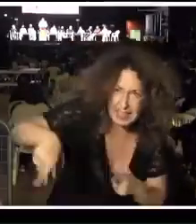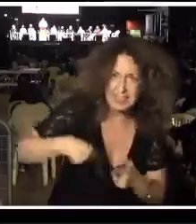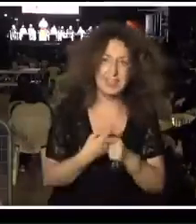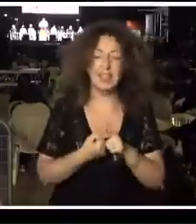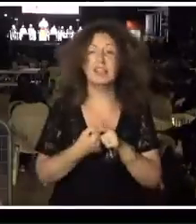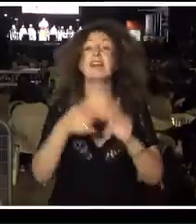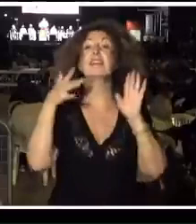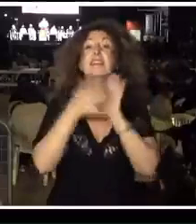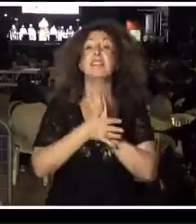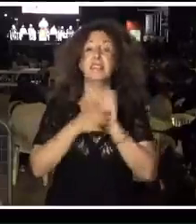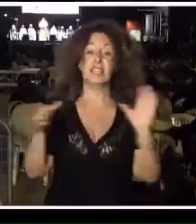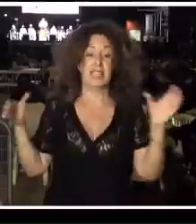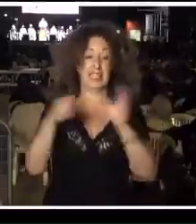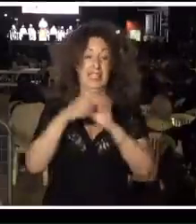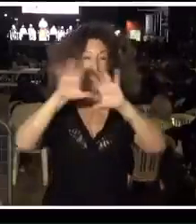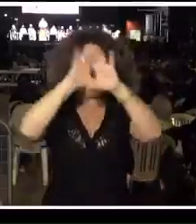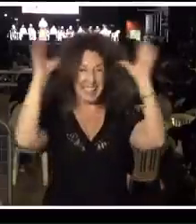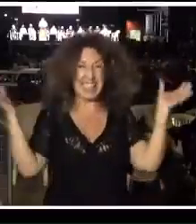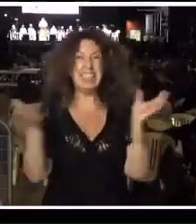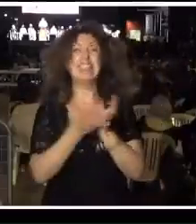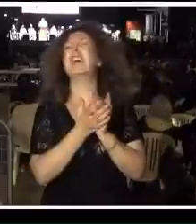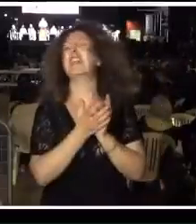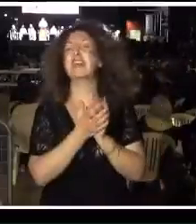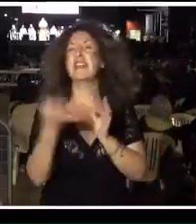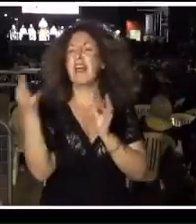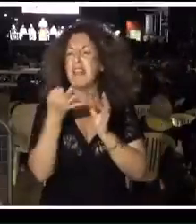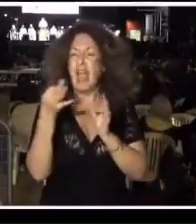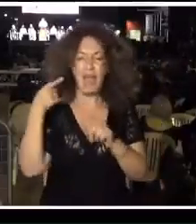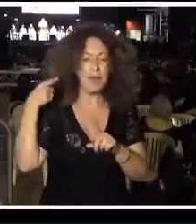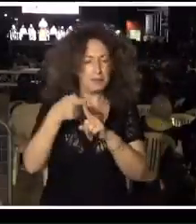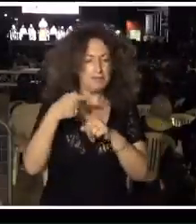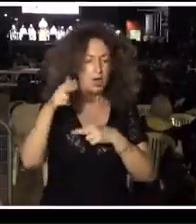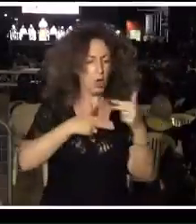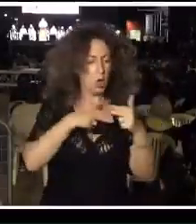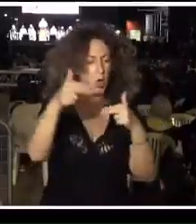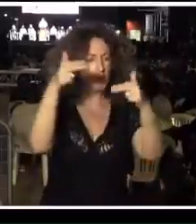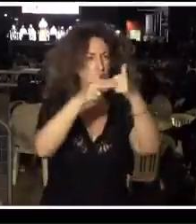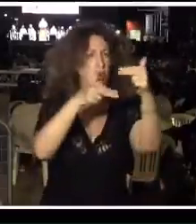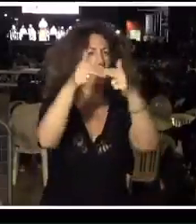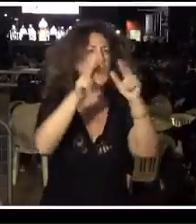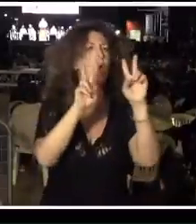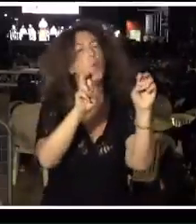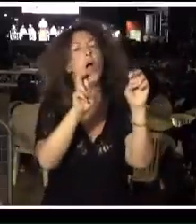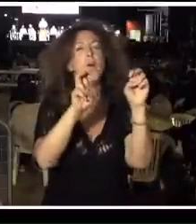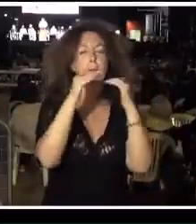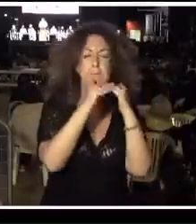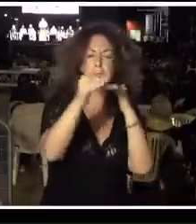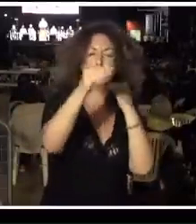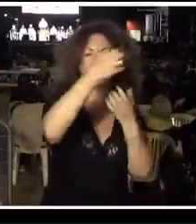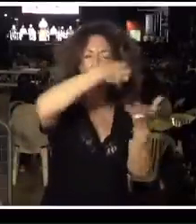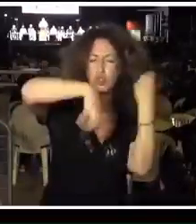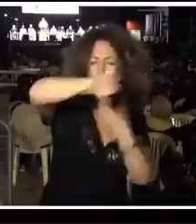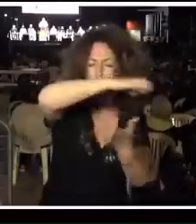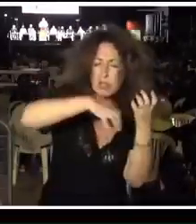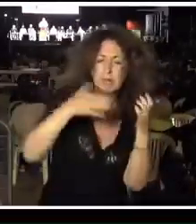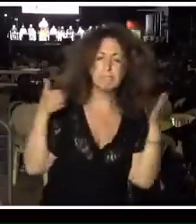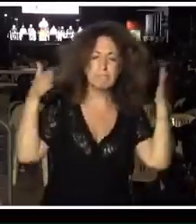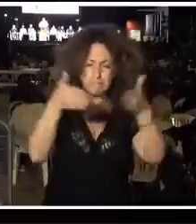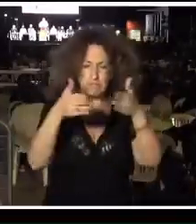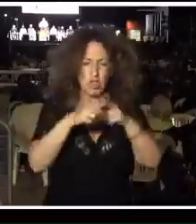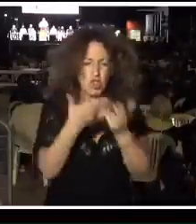lugar de dedicar sus esfuerzos a la construcción de un nuevo orden mundial sostenible, social, económica